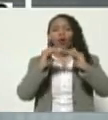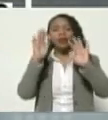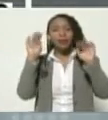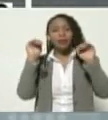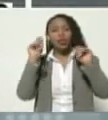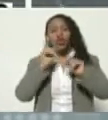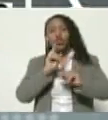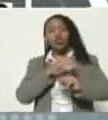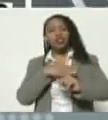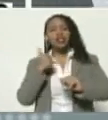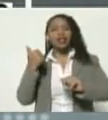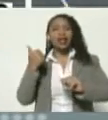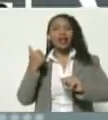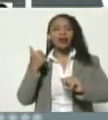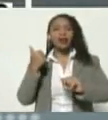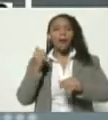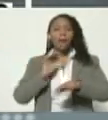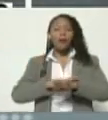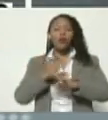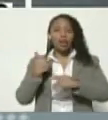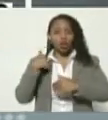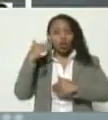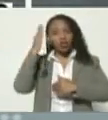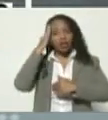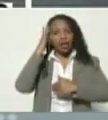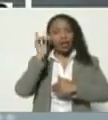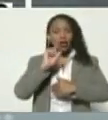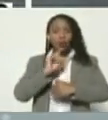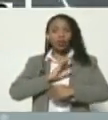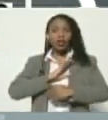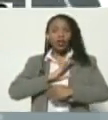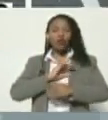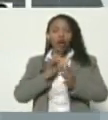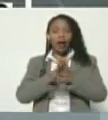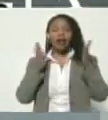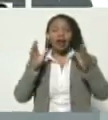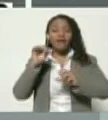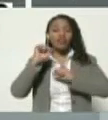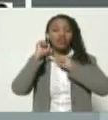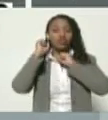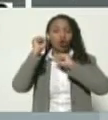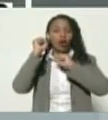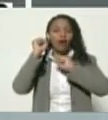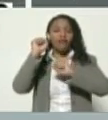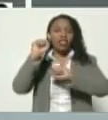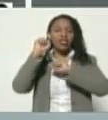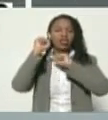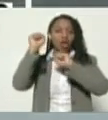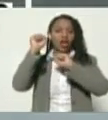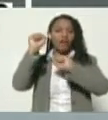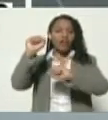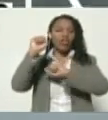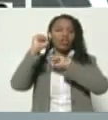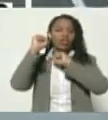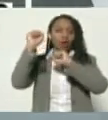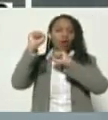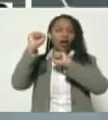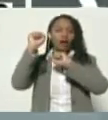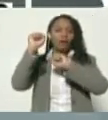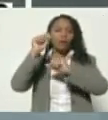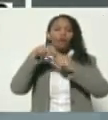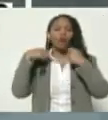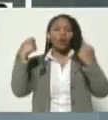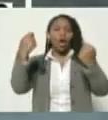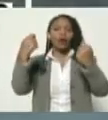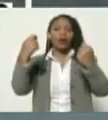Despedirme no quisiera, porque sé que lo que hemos tenido es una gran victoria. Victoria, victoria, victoria